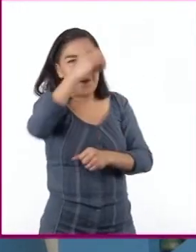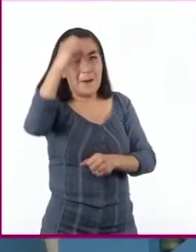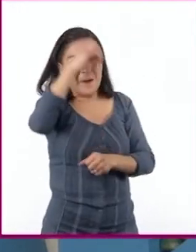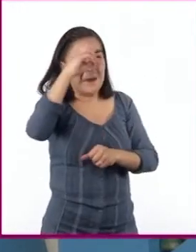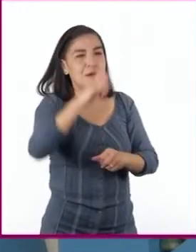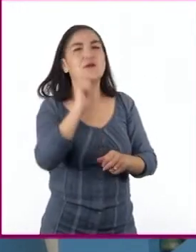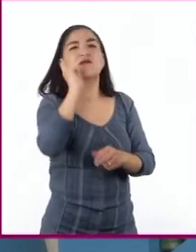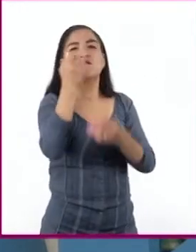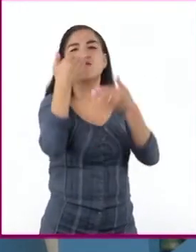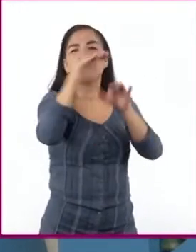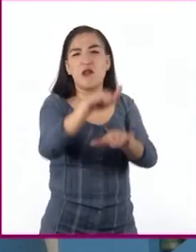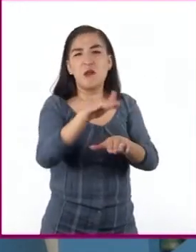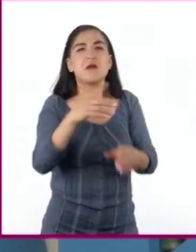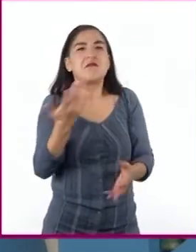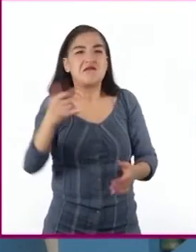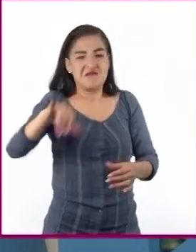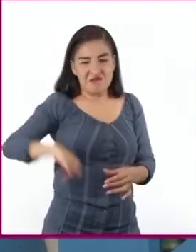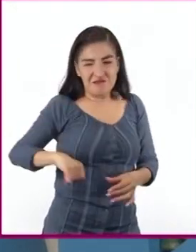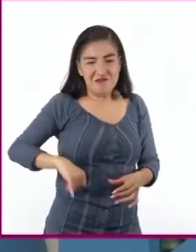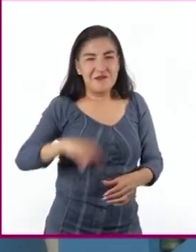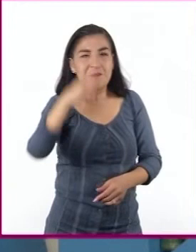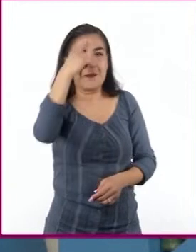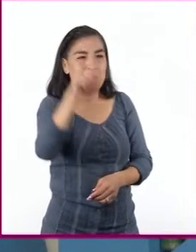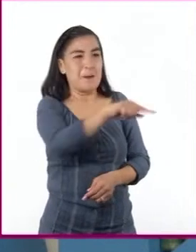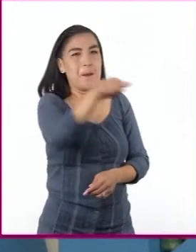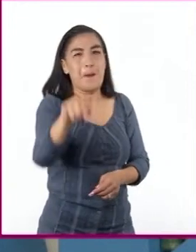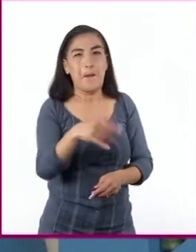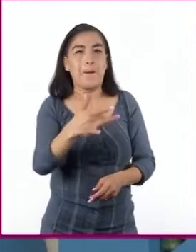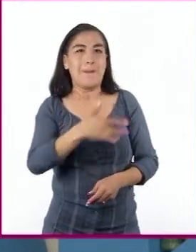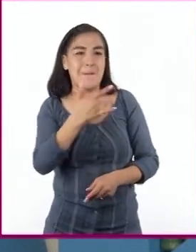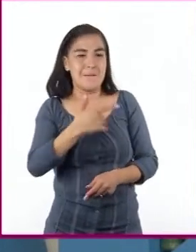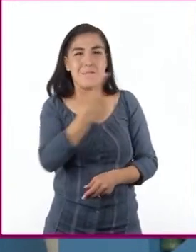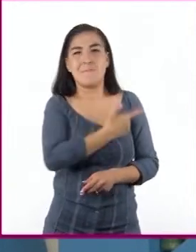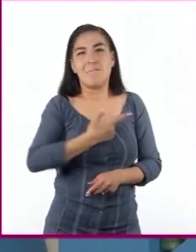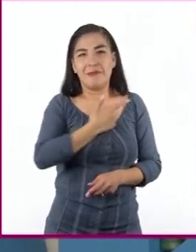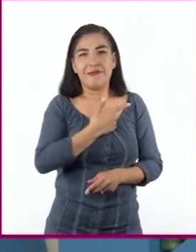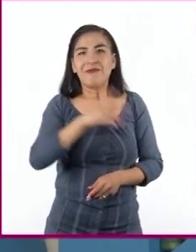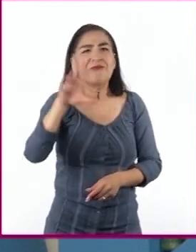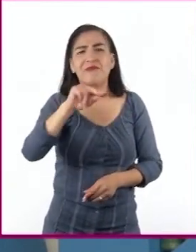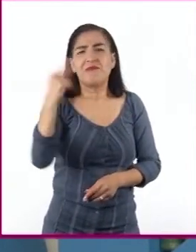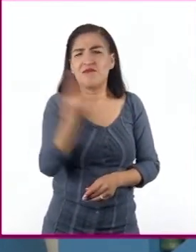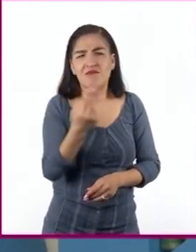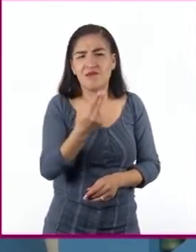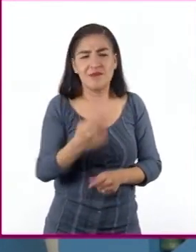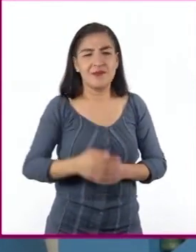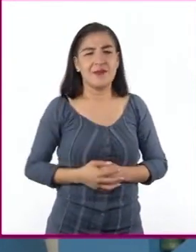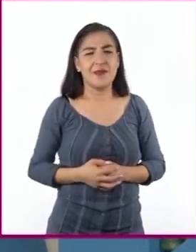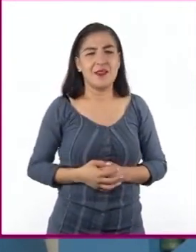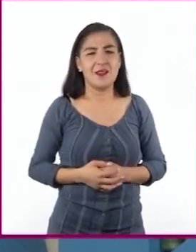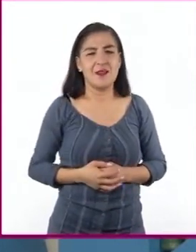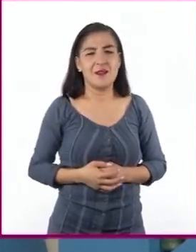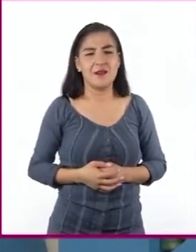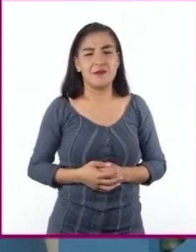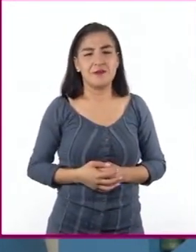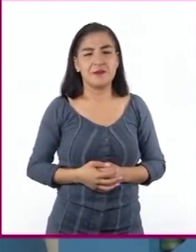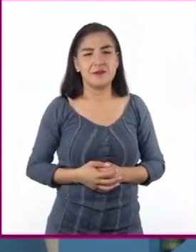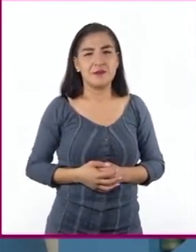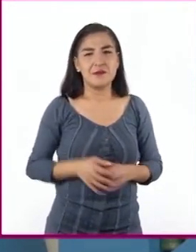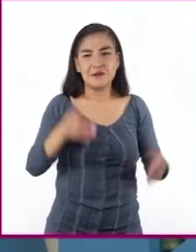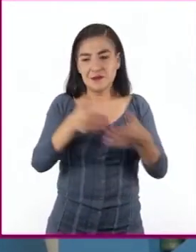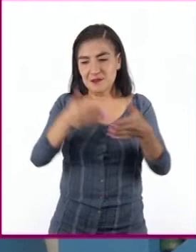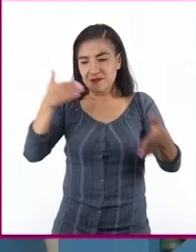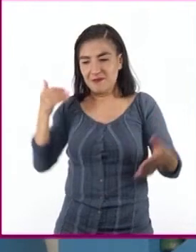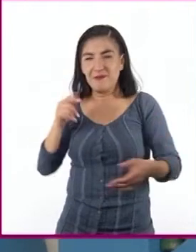alguna inquietud que ustedes les expresan sin que necesariamente hayan seguido los pasos